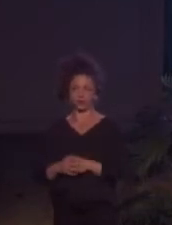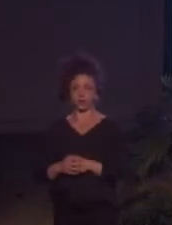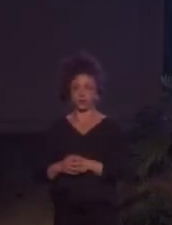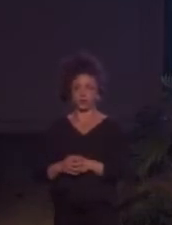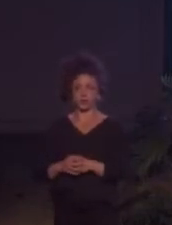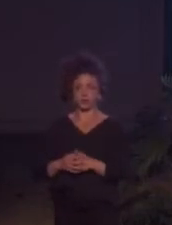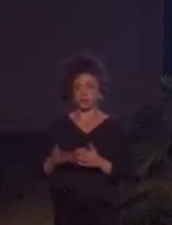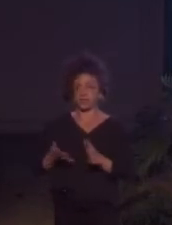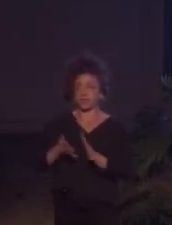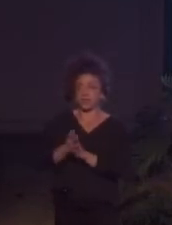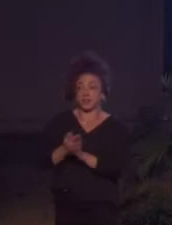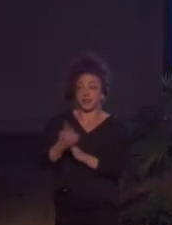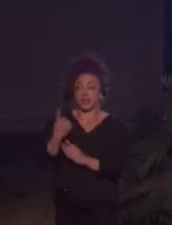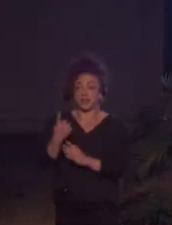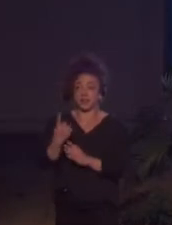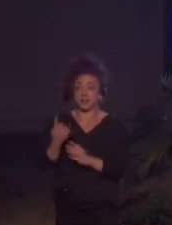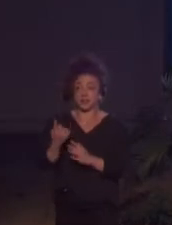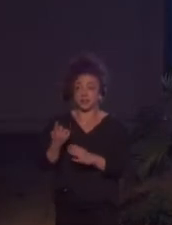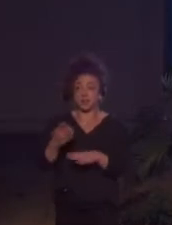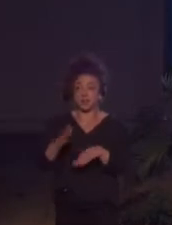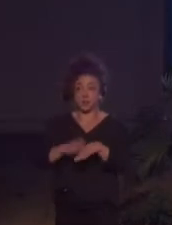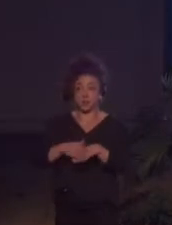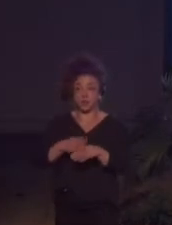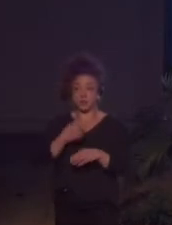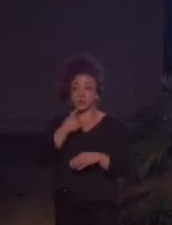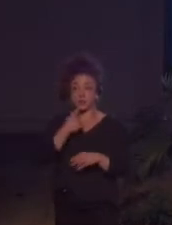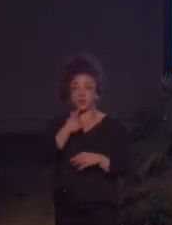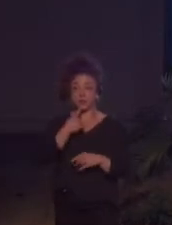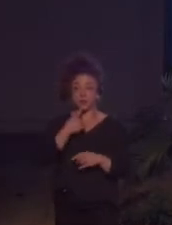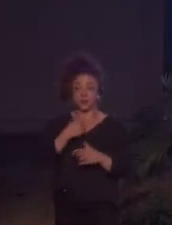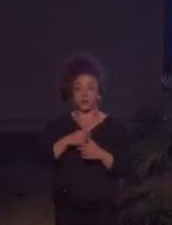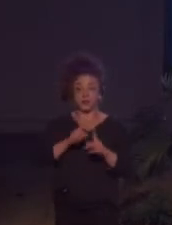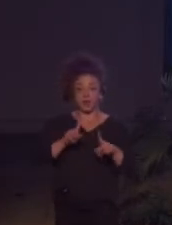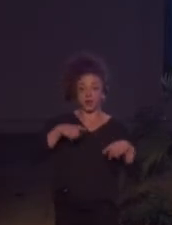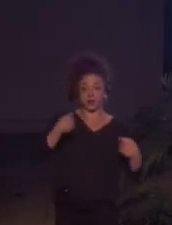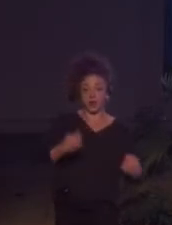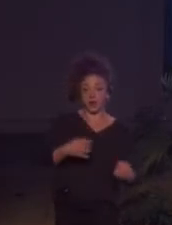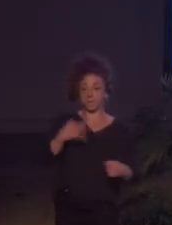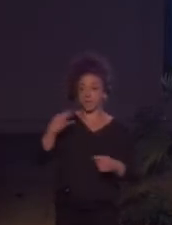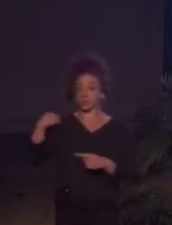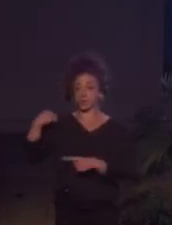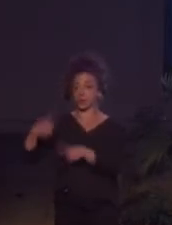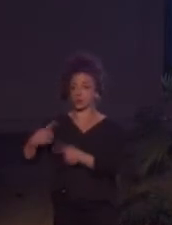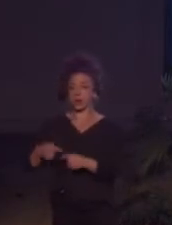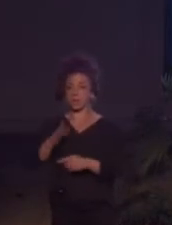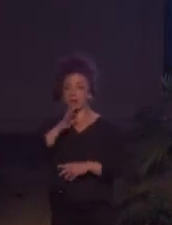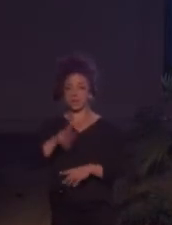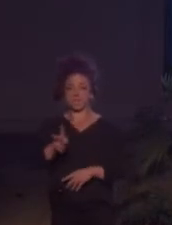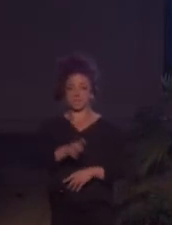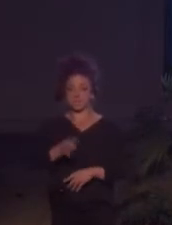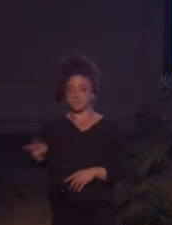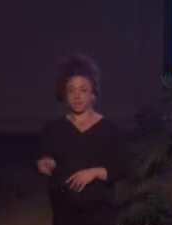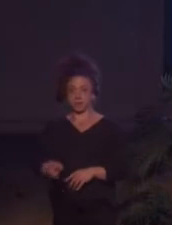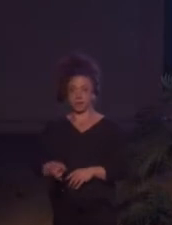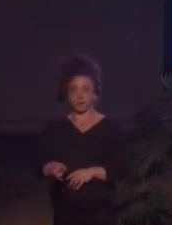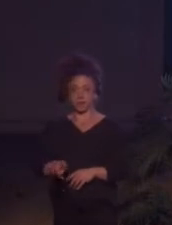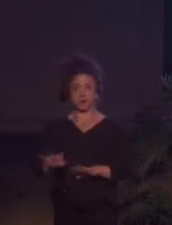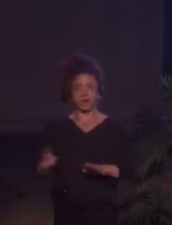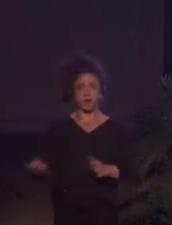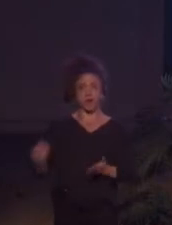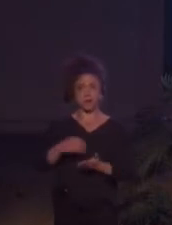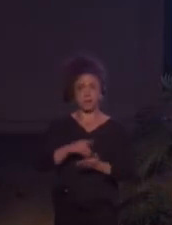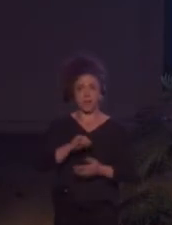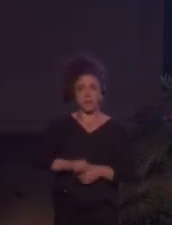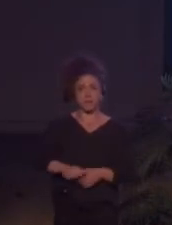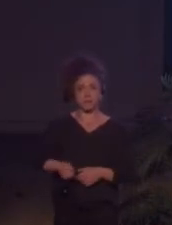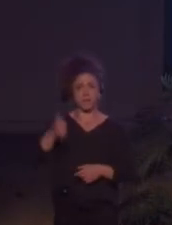pilo bat, bai kulturalki eta bai naturalki ere bai, baina beste alde batetik ere, ba, daude diskurtso deslegitimatzaile horiek, ez? En